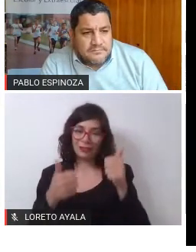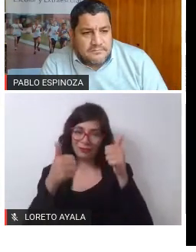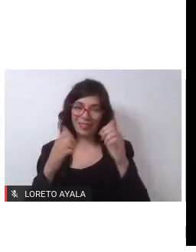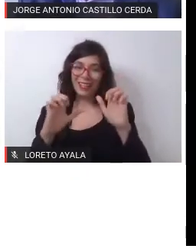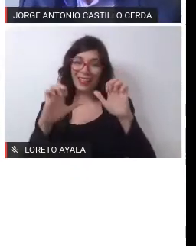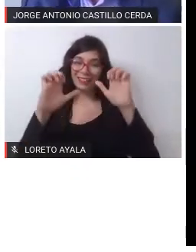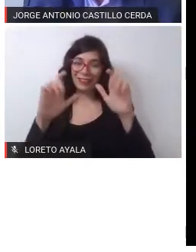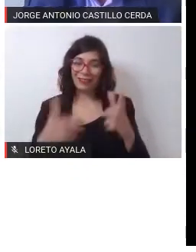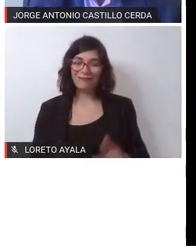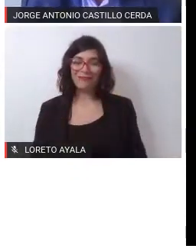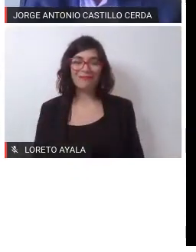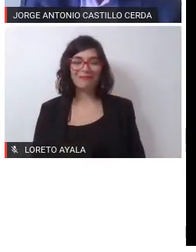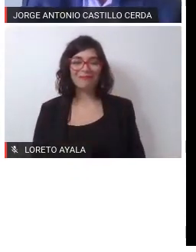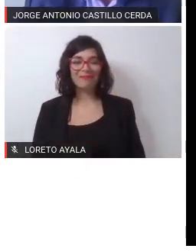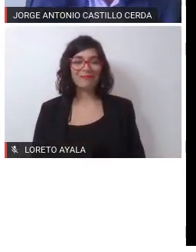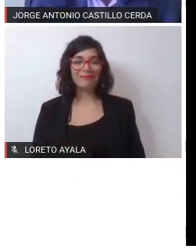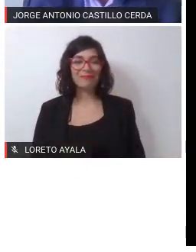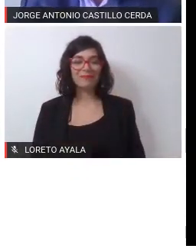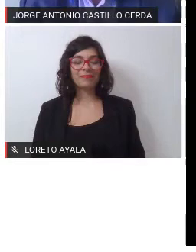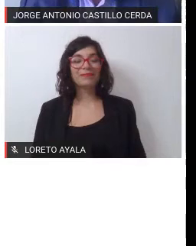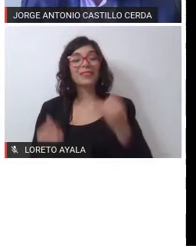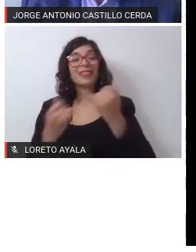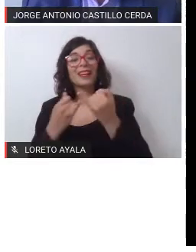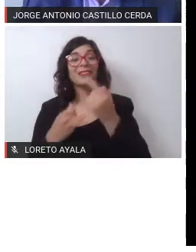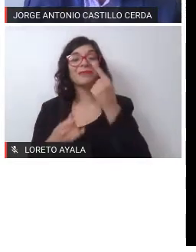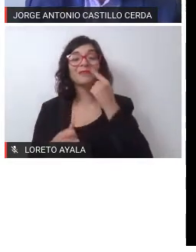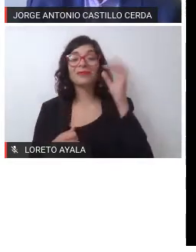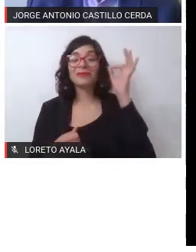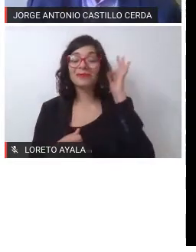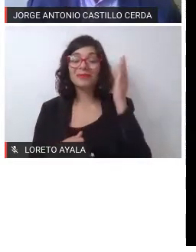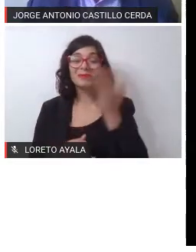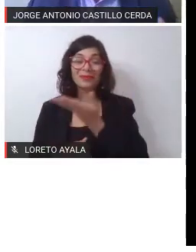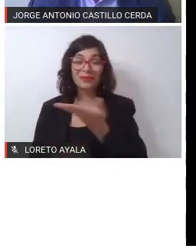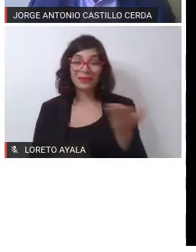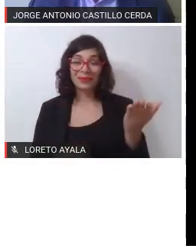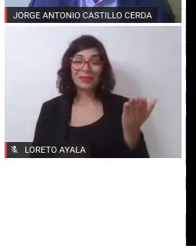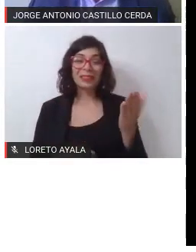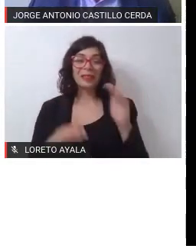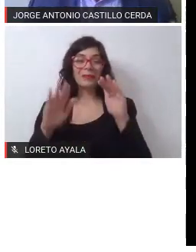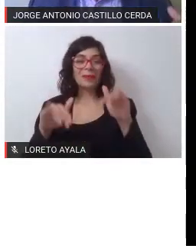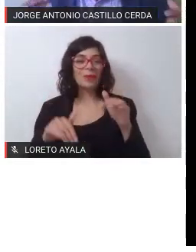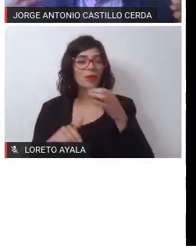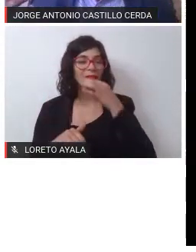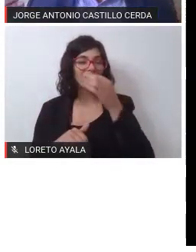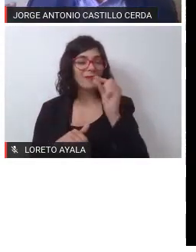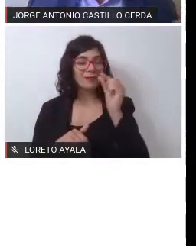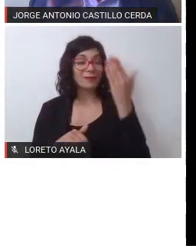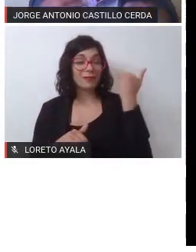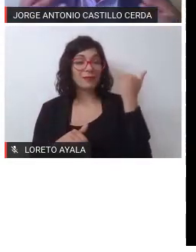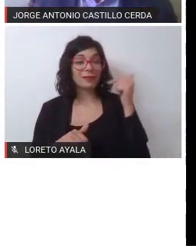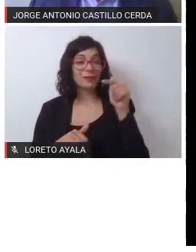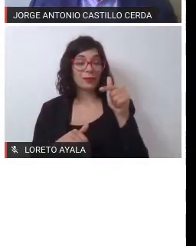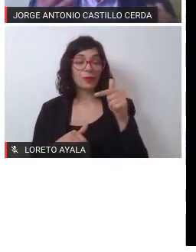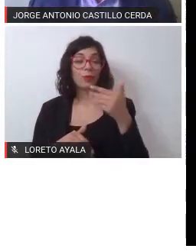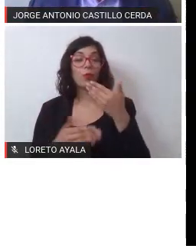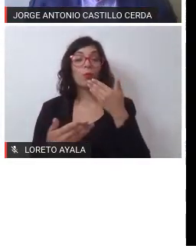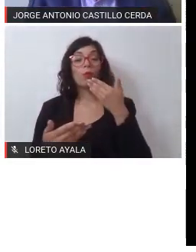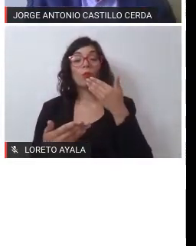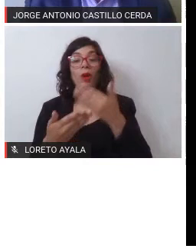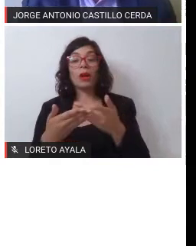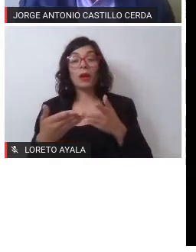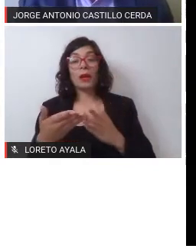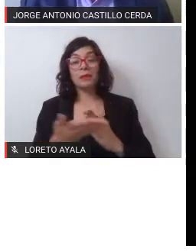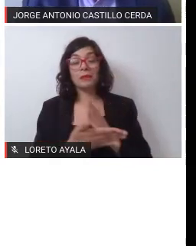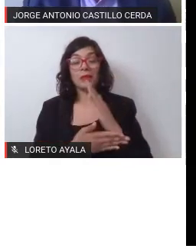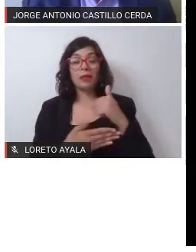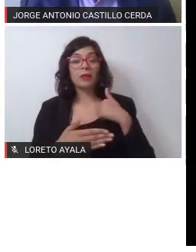Pablo. Amigas, amigos, tal como les decía recién, cuando empieza uno a